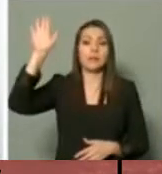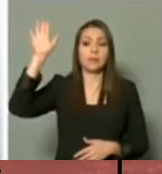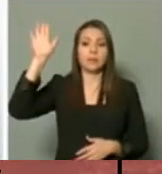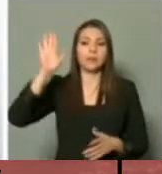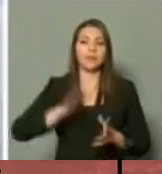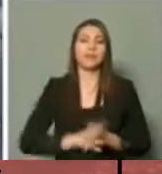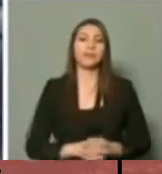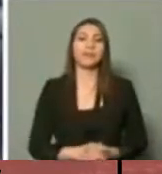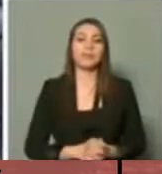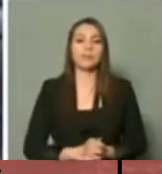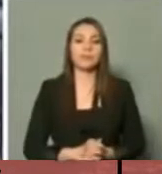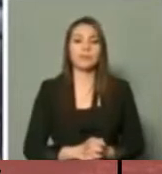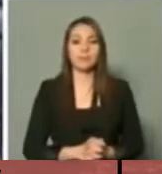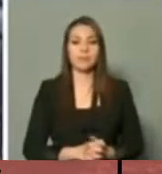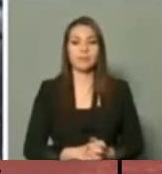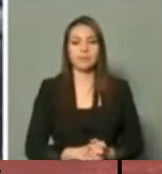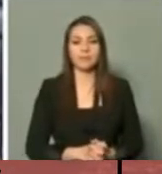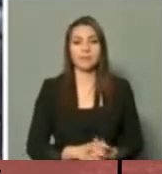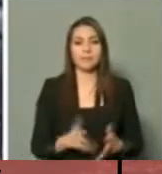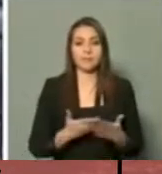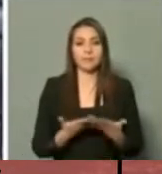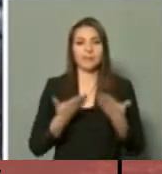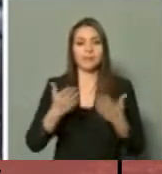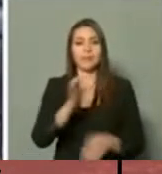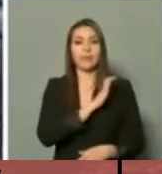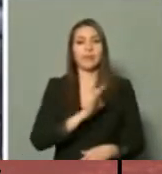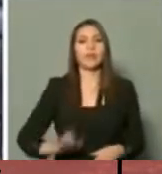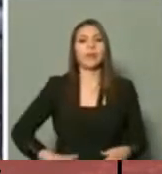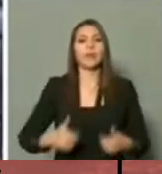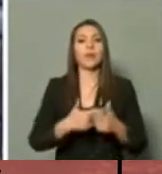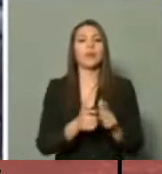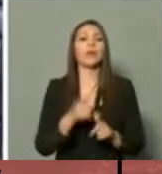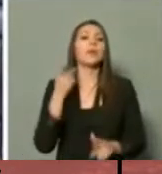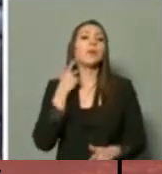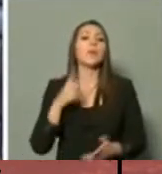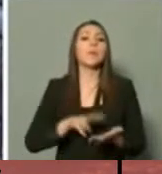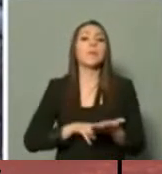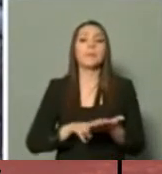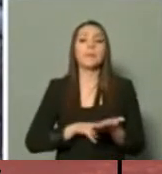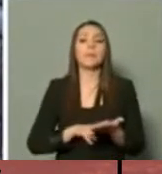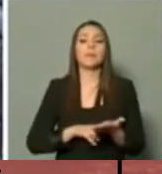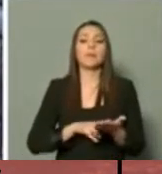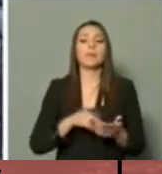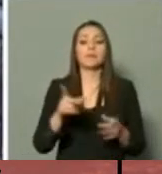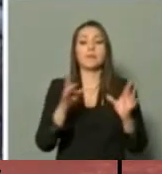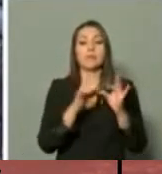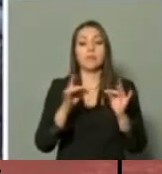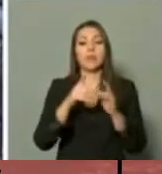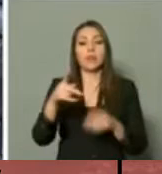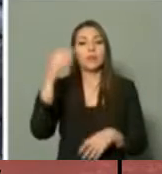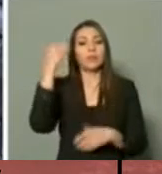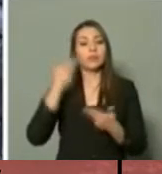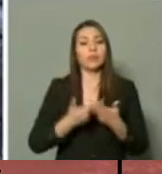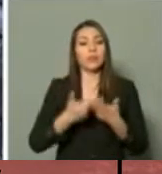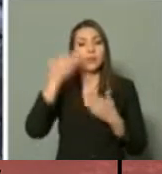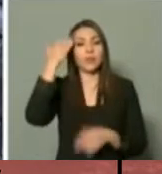partir de este momento. Tiene el uso de la palabra el candidato del Partido Verde Ecologista de México. Le recuerdo su tiempo, aún le